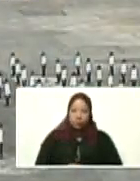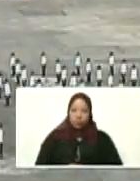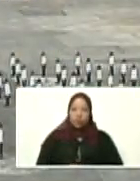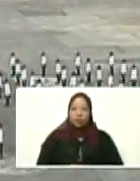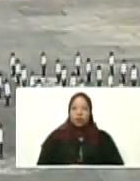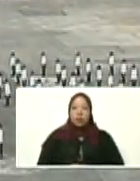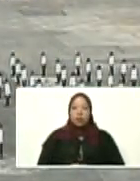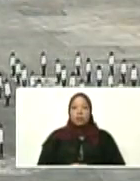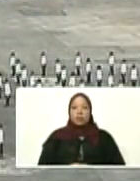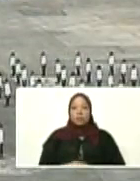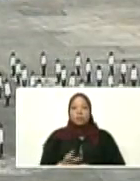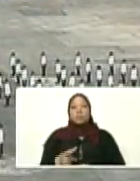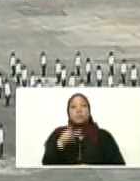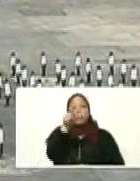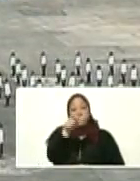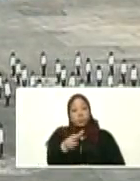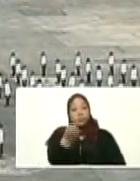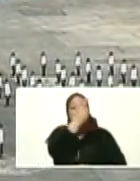Tenientes